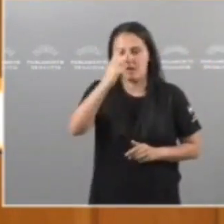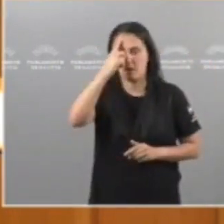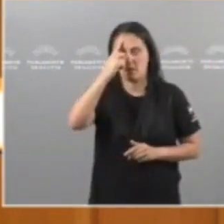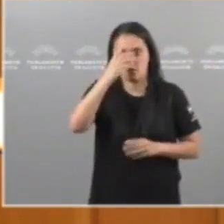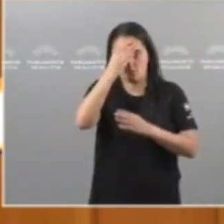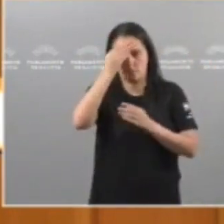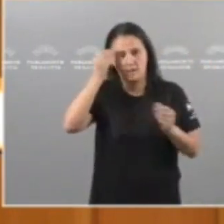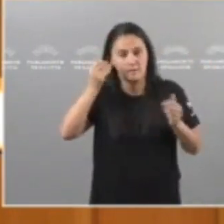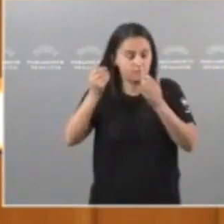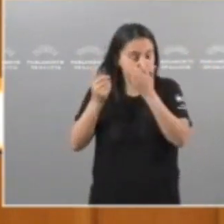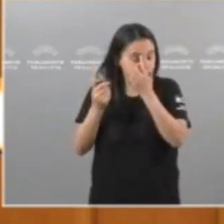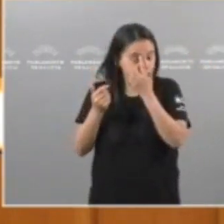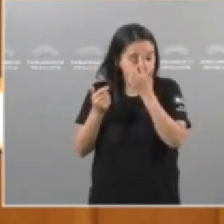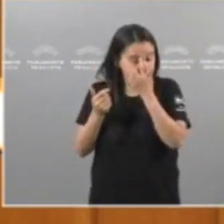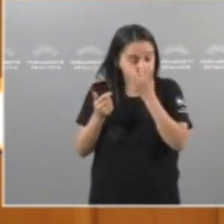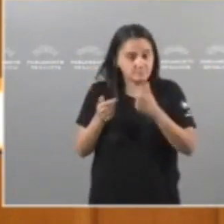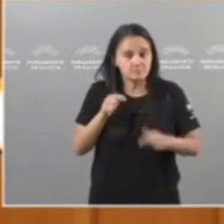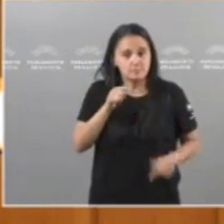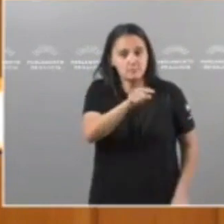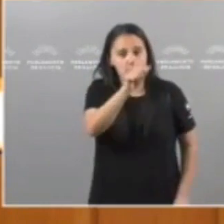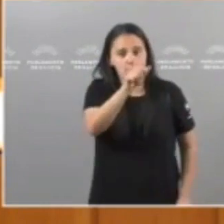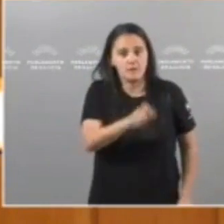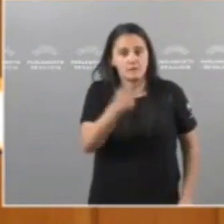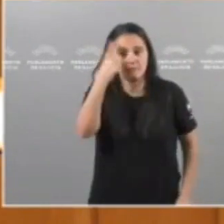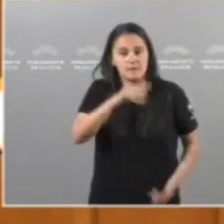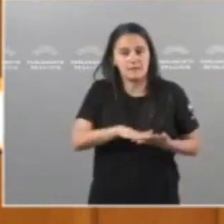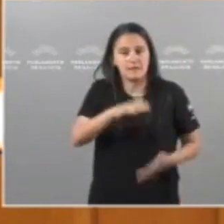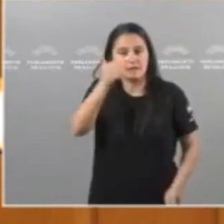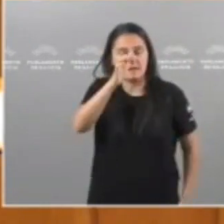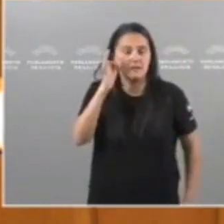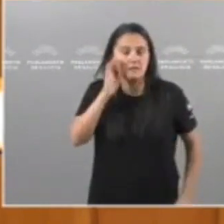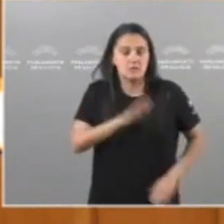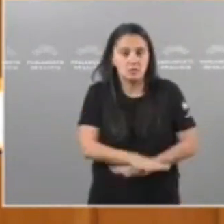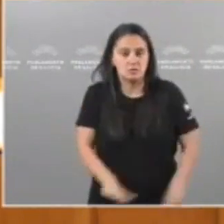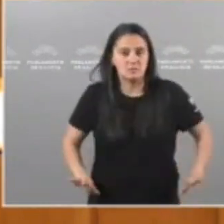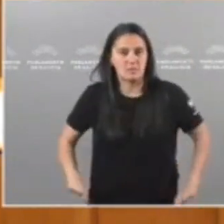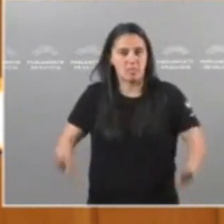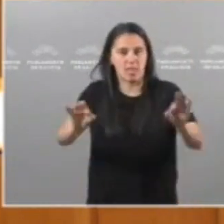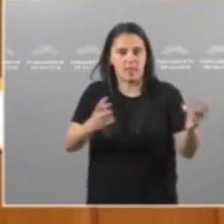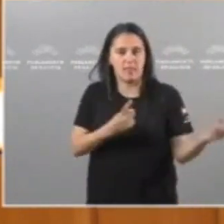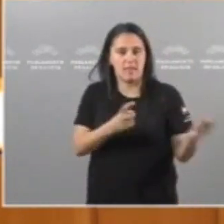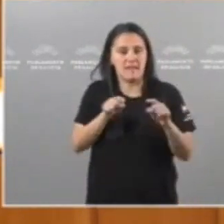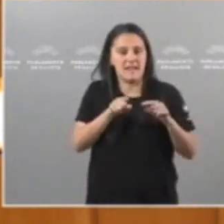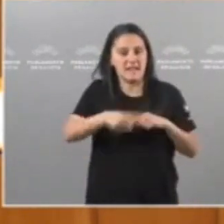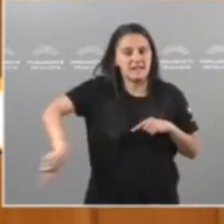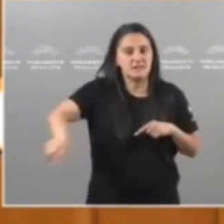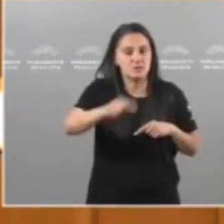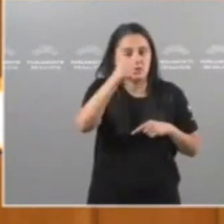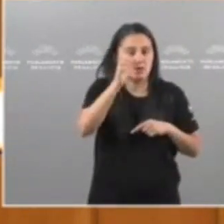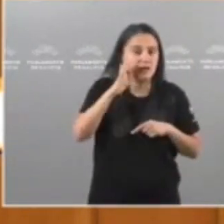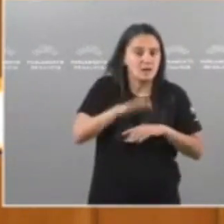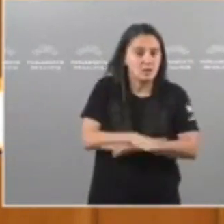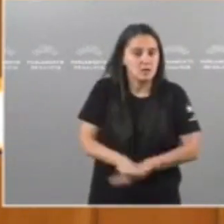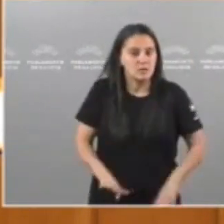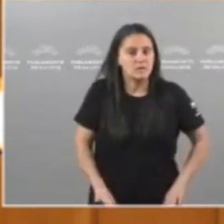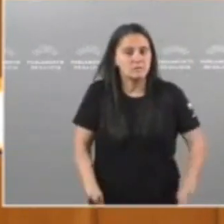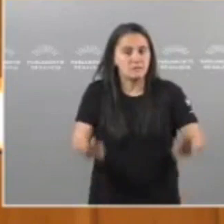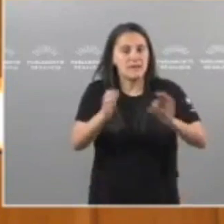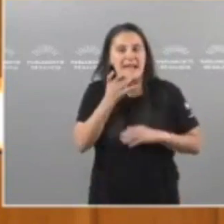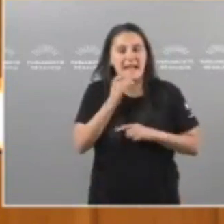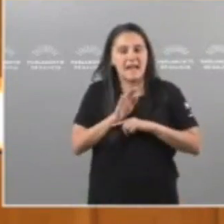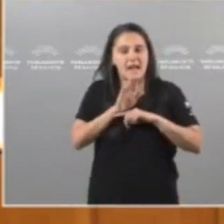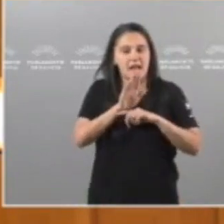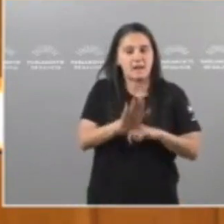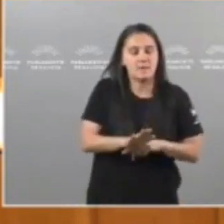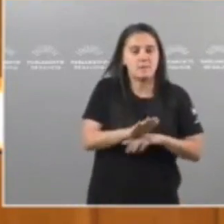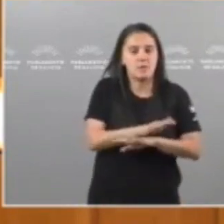sí que non quero que quede. Vostedes saben que hai nenos e nenas con necesidades especiais. Eses nenos e nenas con necesidades especiais, vou a poñer un exemplo, os